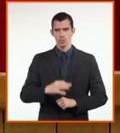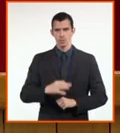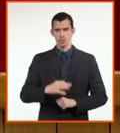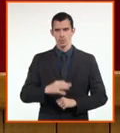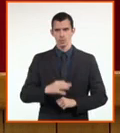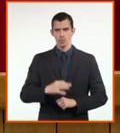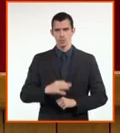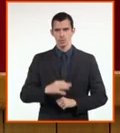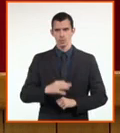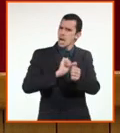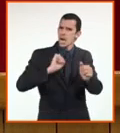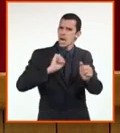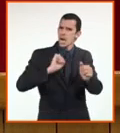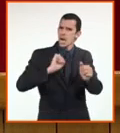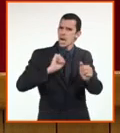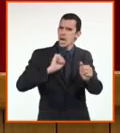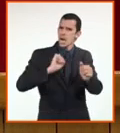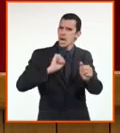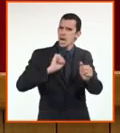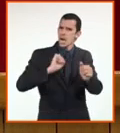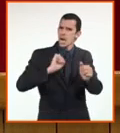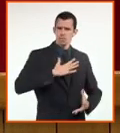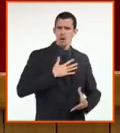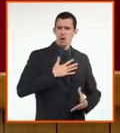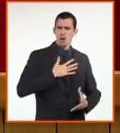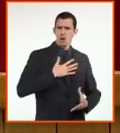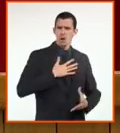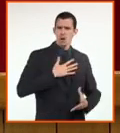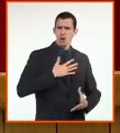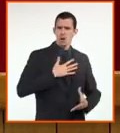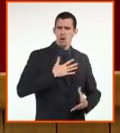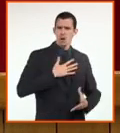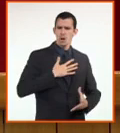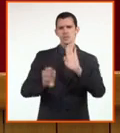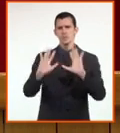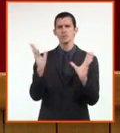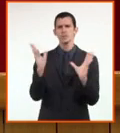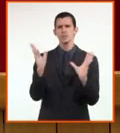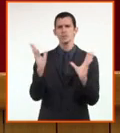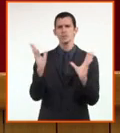de construir nuestro propio proyecto de patria con resistencia y creatividad. Sexto,